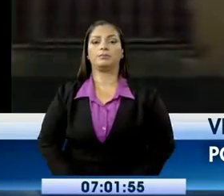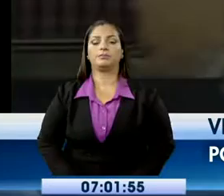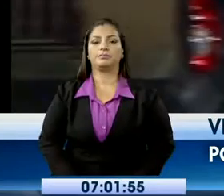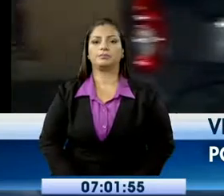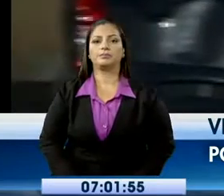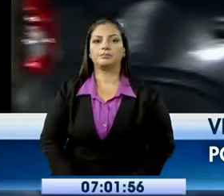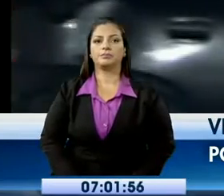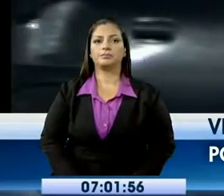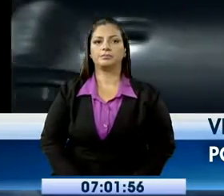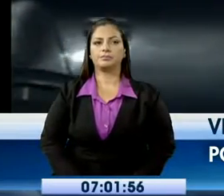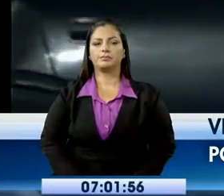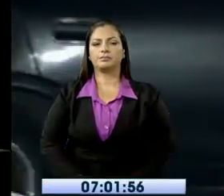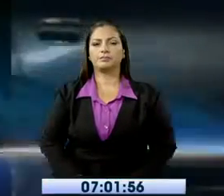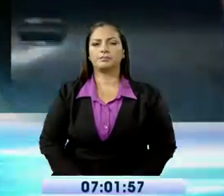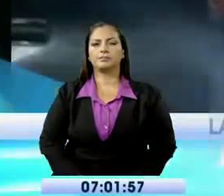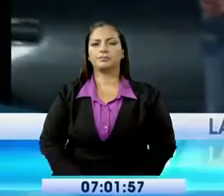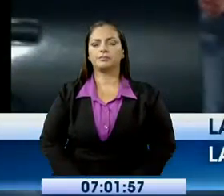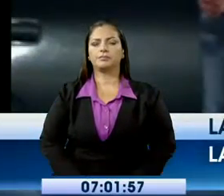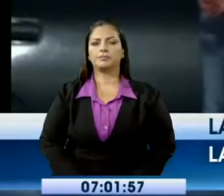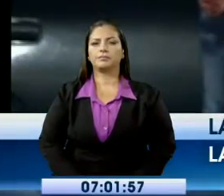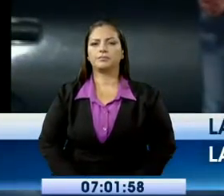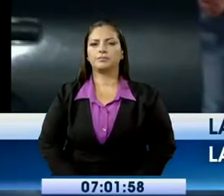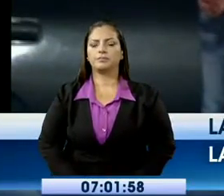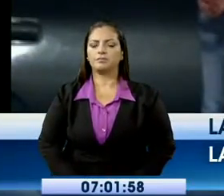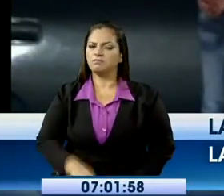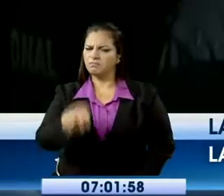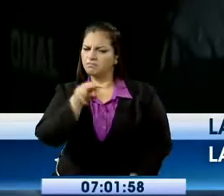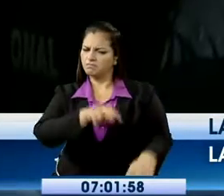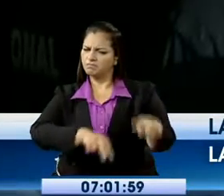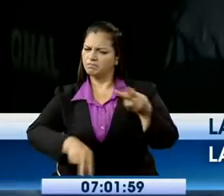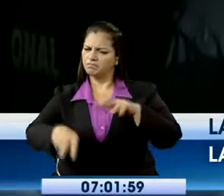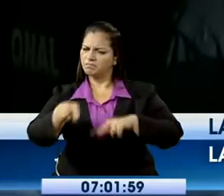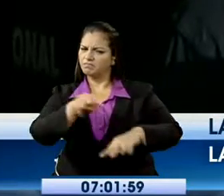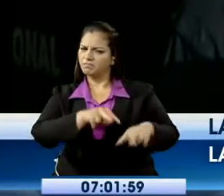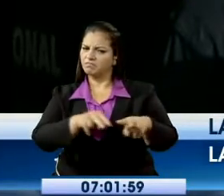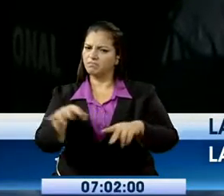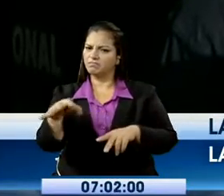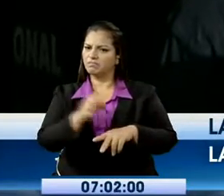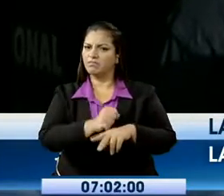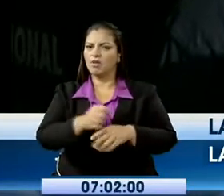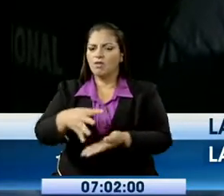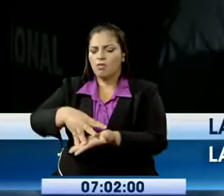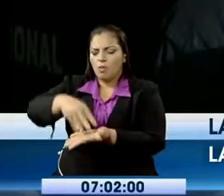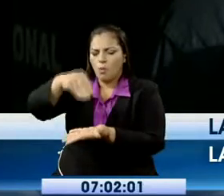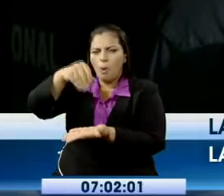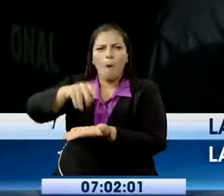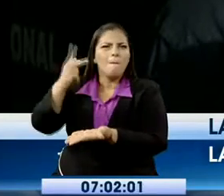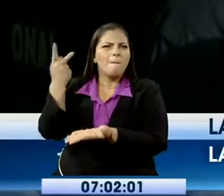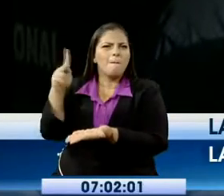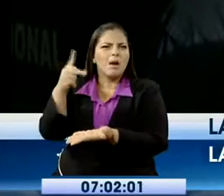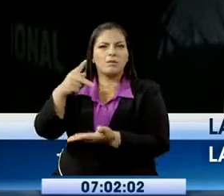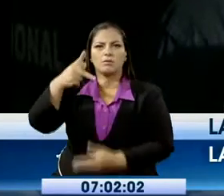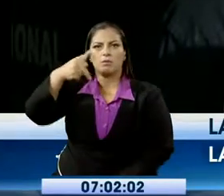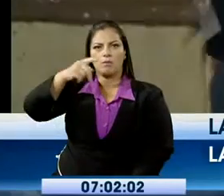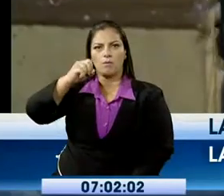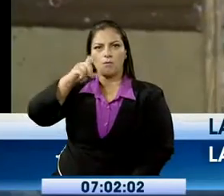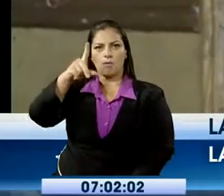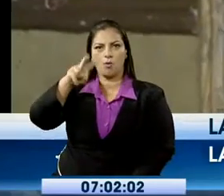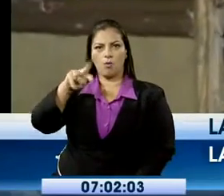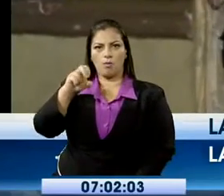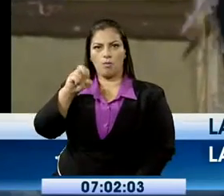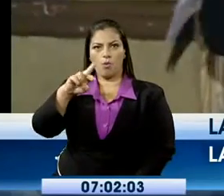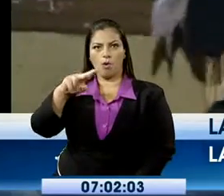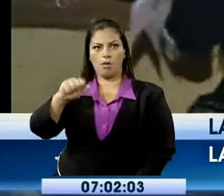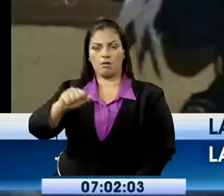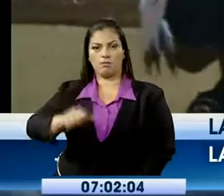Su carga principal, aparentemente pólvora confinada en un tubo niple. Que ha puesto